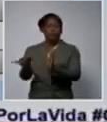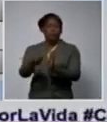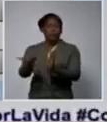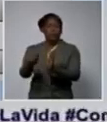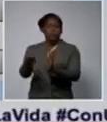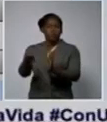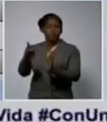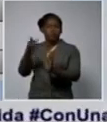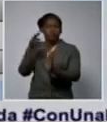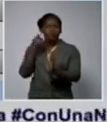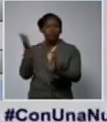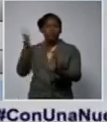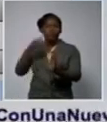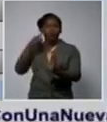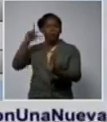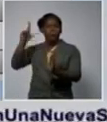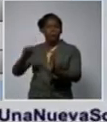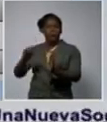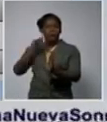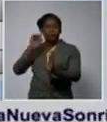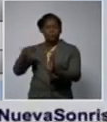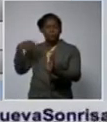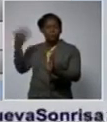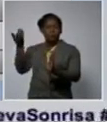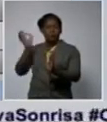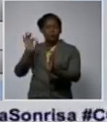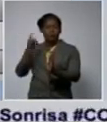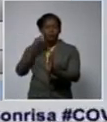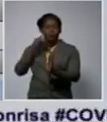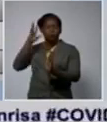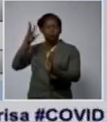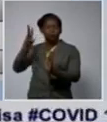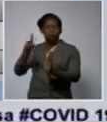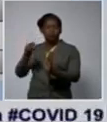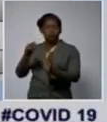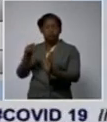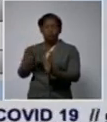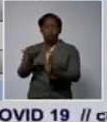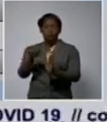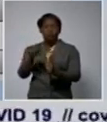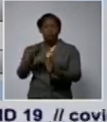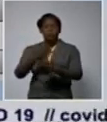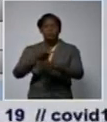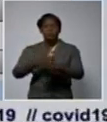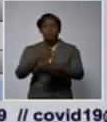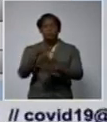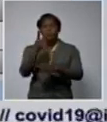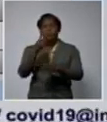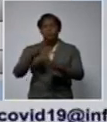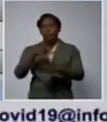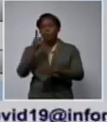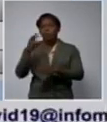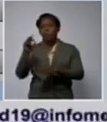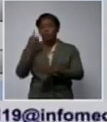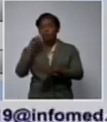una reducción, una letalidad de 2,20 y un total de